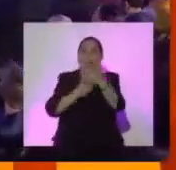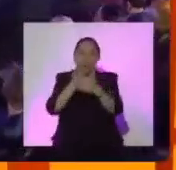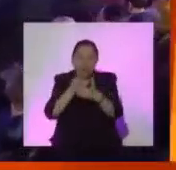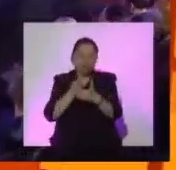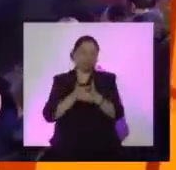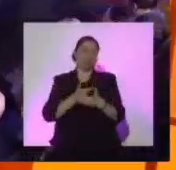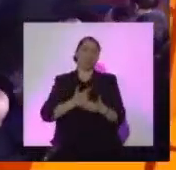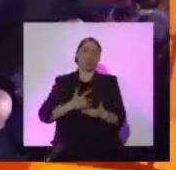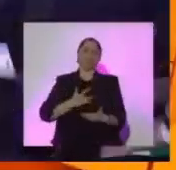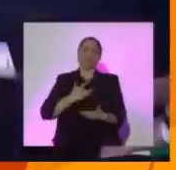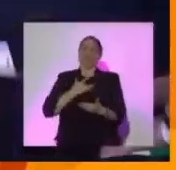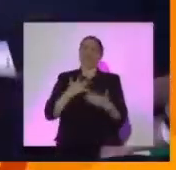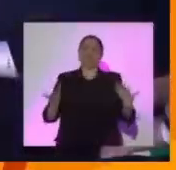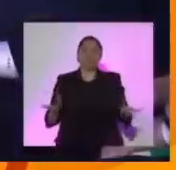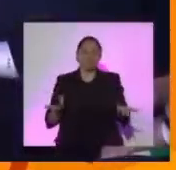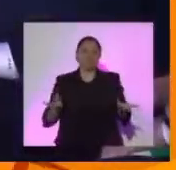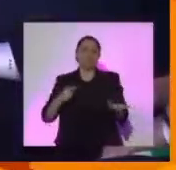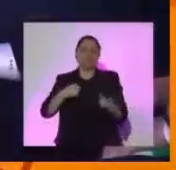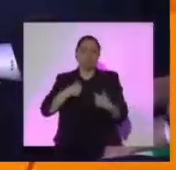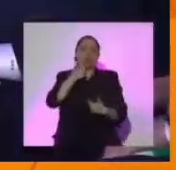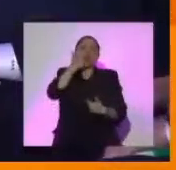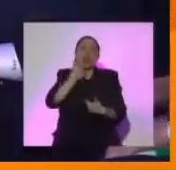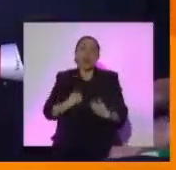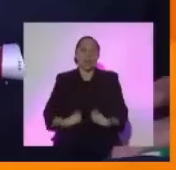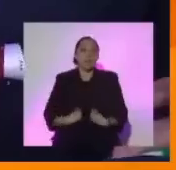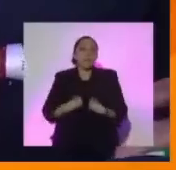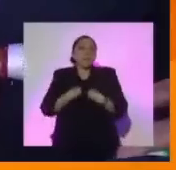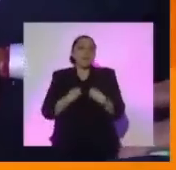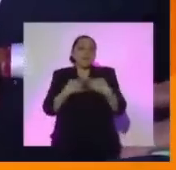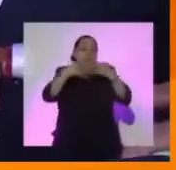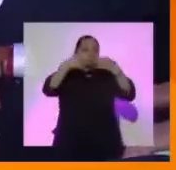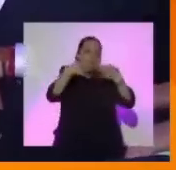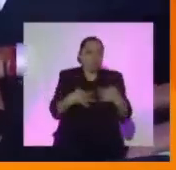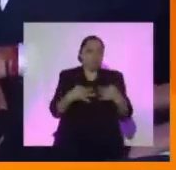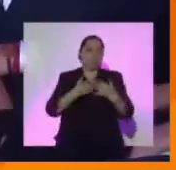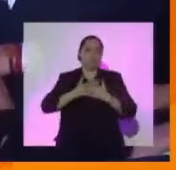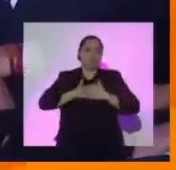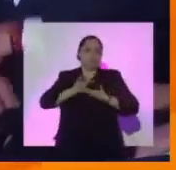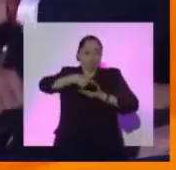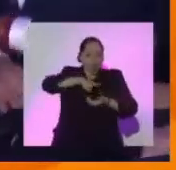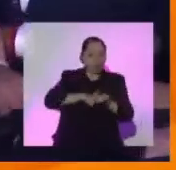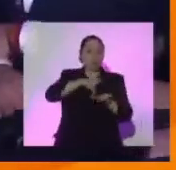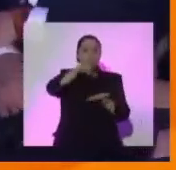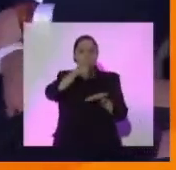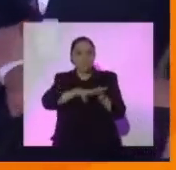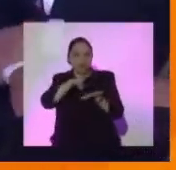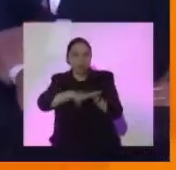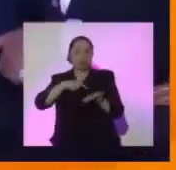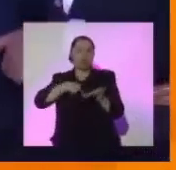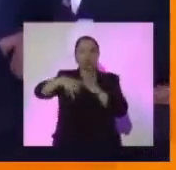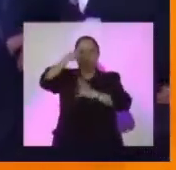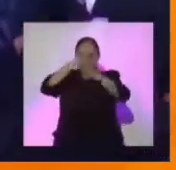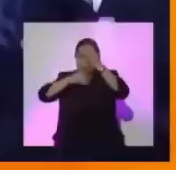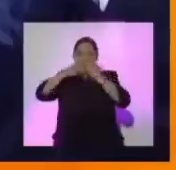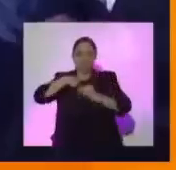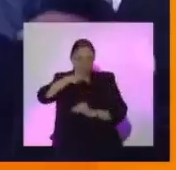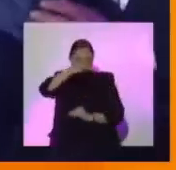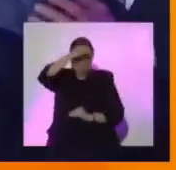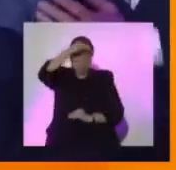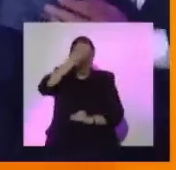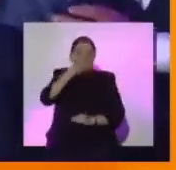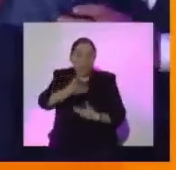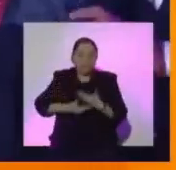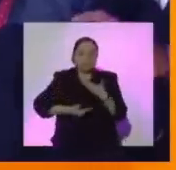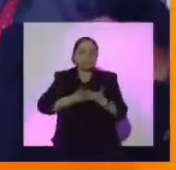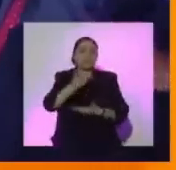presunto pues varios delitos relacionados con las factureras dinero que no han pagado etcétera Fernando Gómez mon también algo